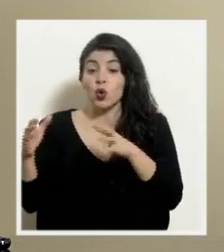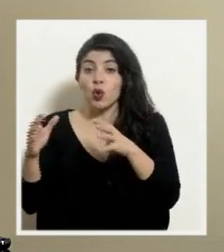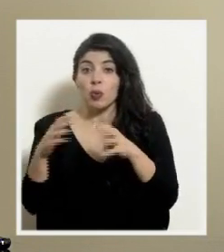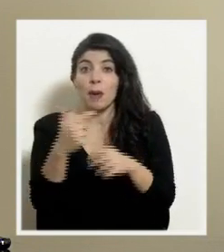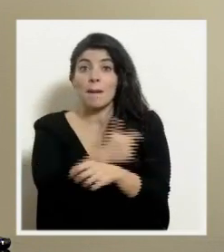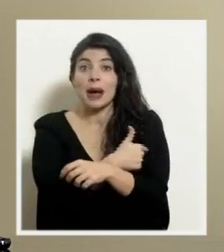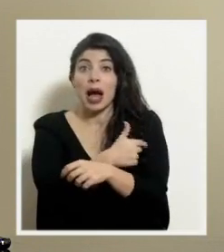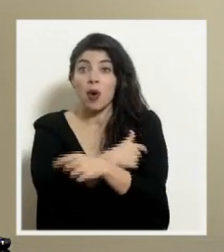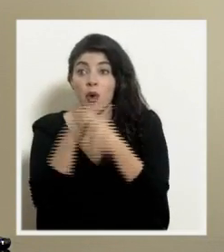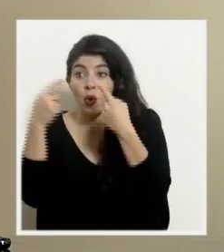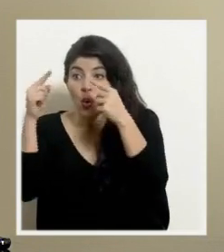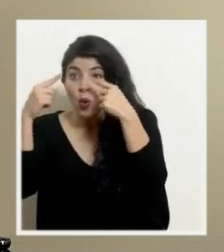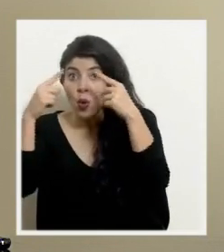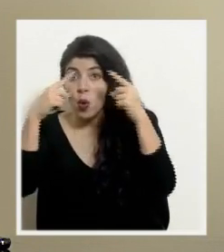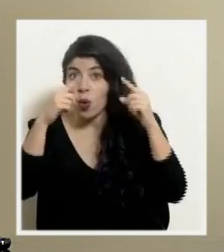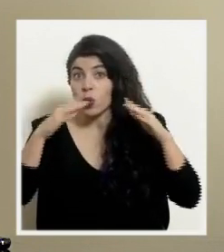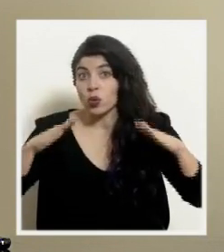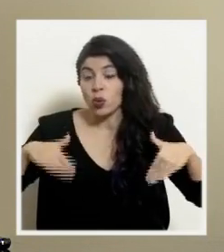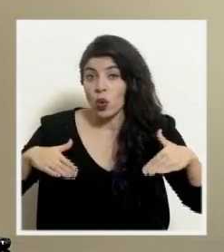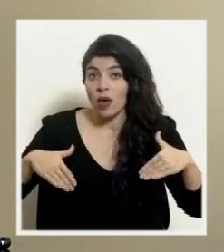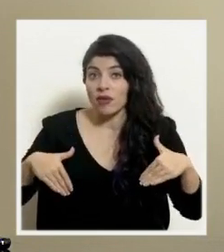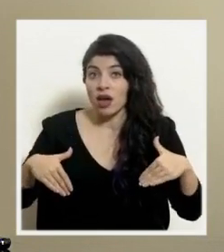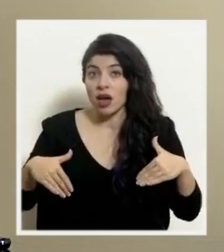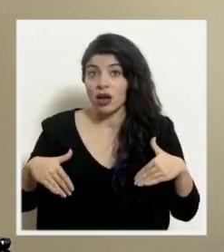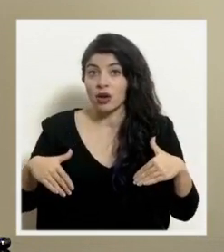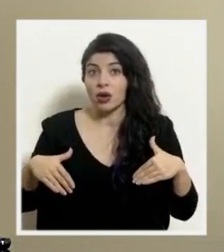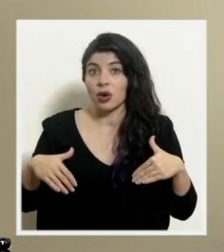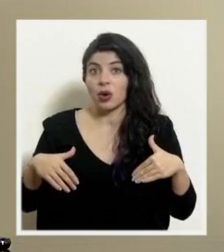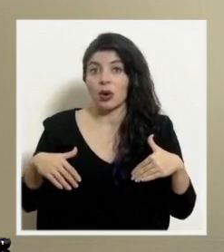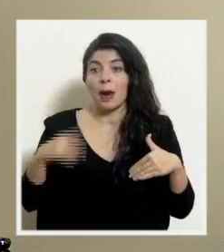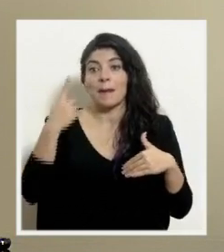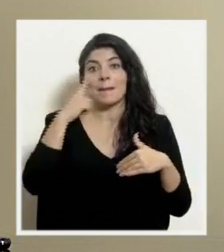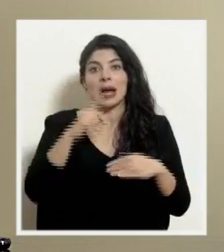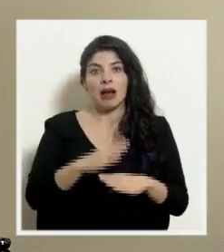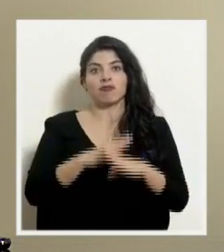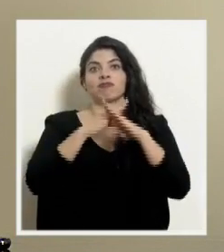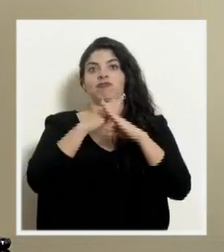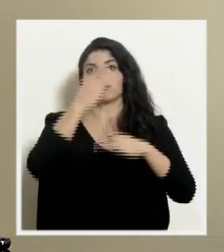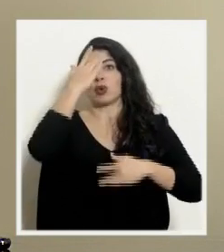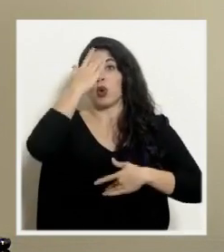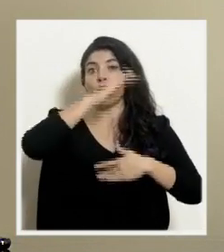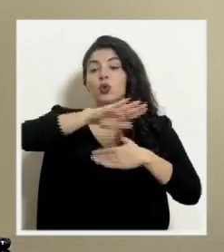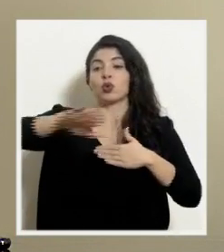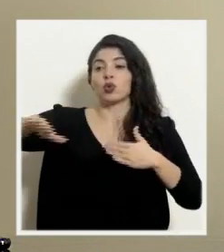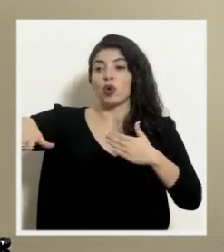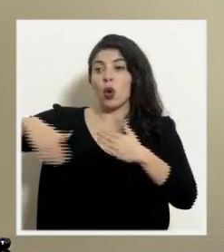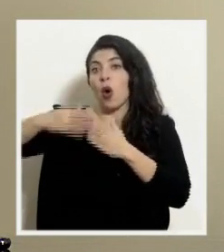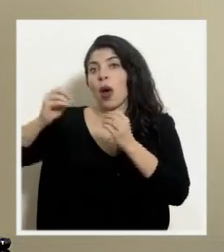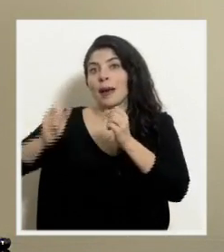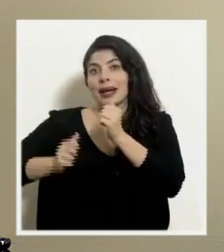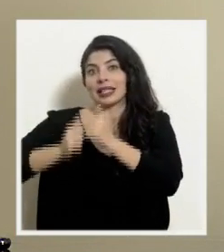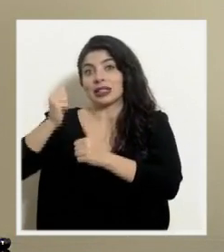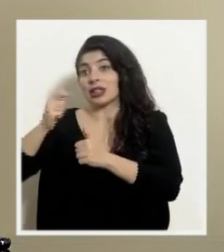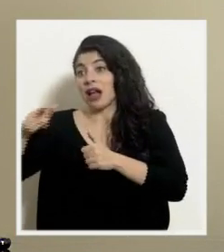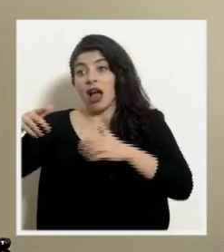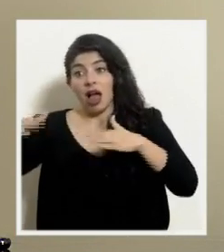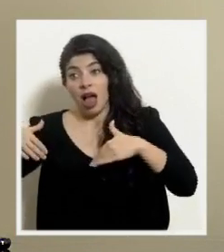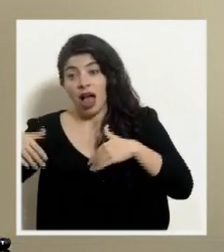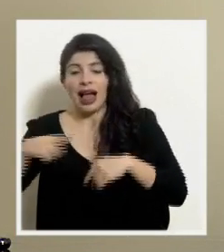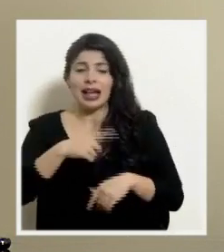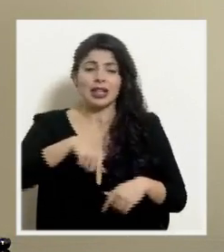de vacuna que nos garanticen en algún momento una inmunidad de rebaño, todos tenemos que